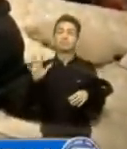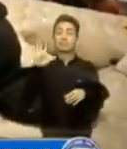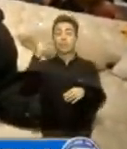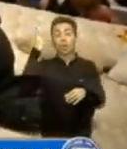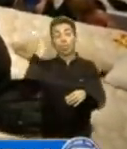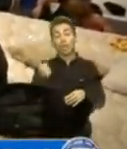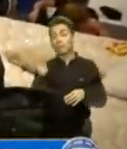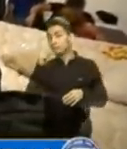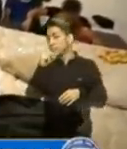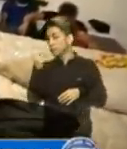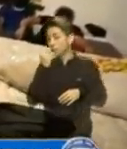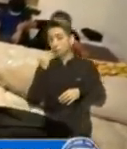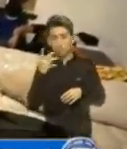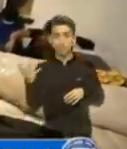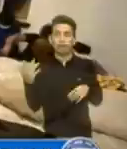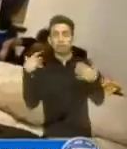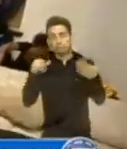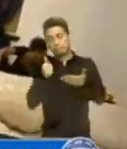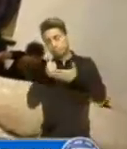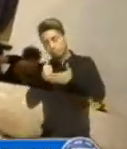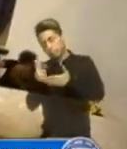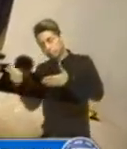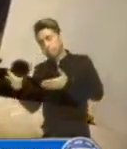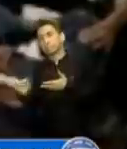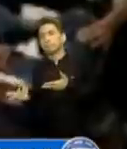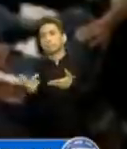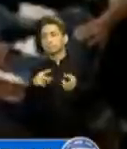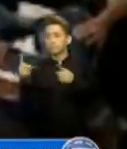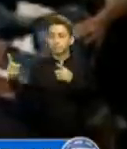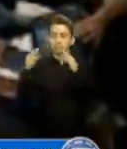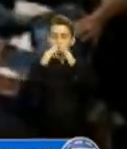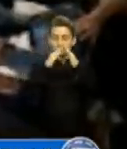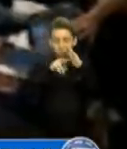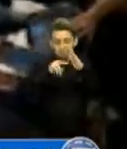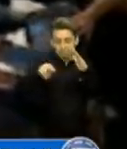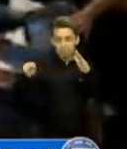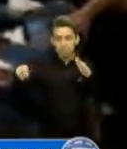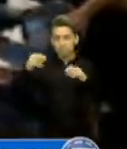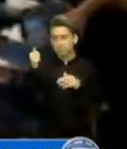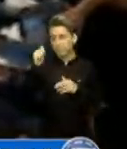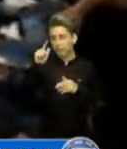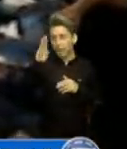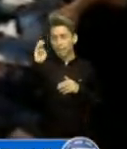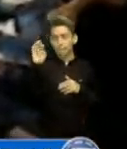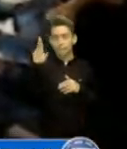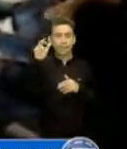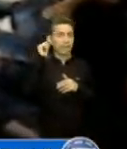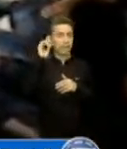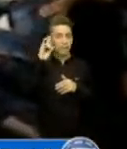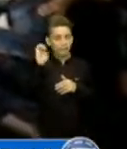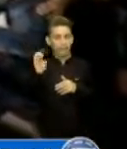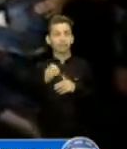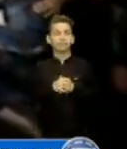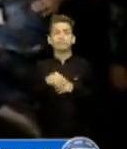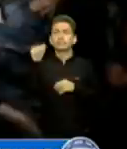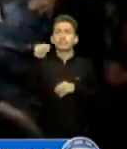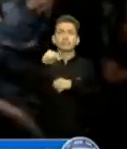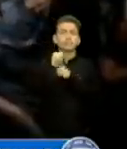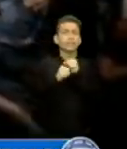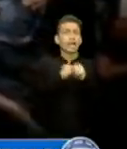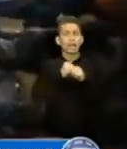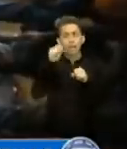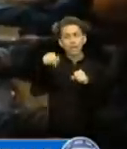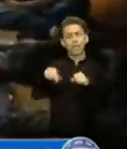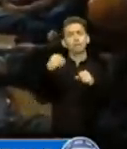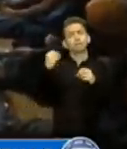alimentos, por lo que fueron asistidos y trasladados a un albergue para coordinar su situación. En este año, en dicho sector se han ejecutado más